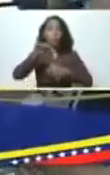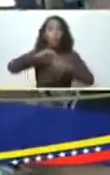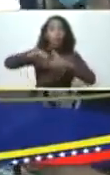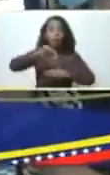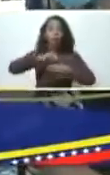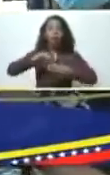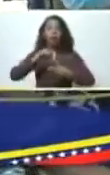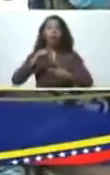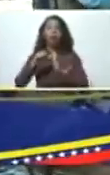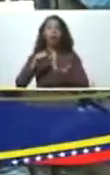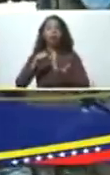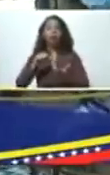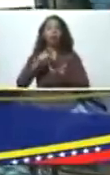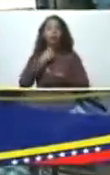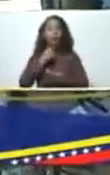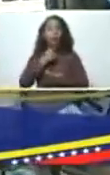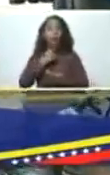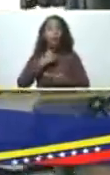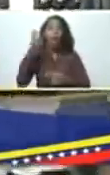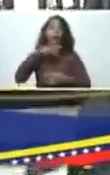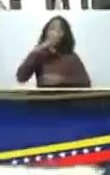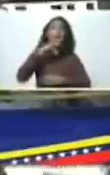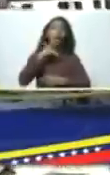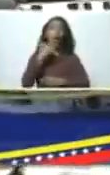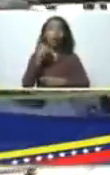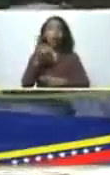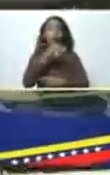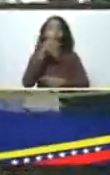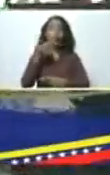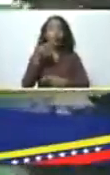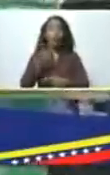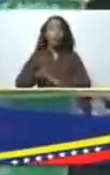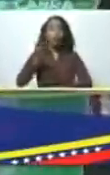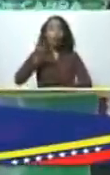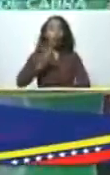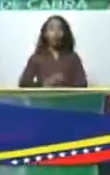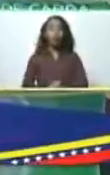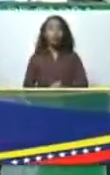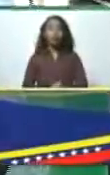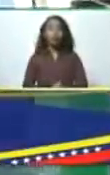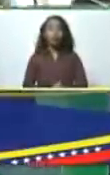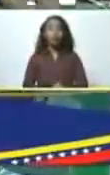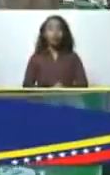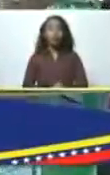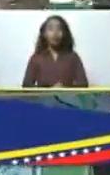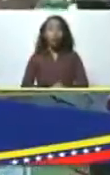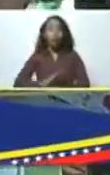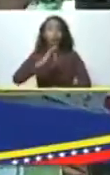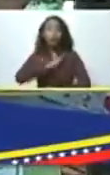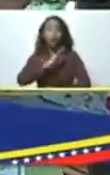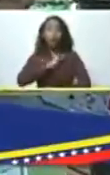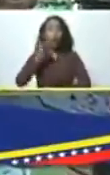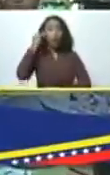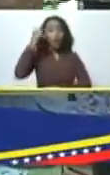peperoncini. Bueno, esto si es le calidad, agrada el picante, es calidad algo particular. Venezolana. Calidad venezolana, calidad de exportación,